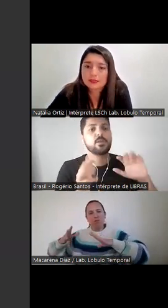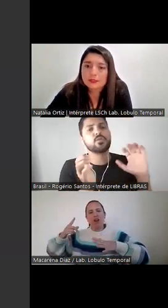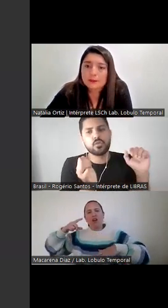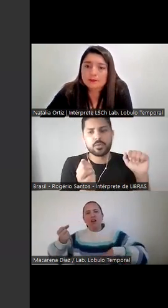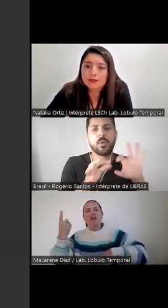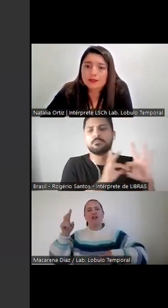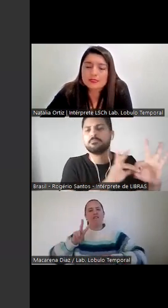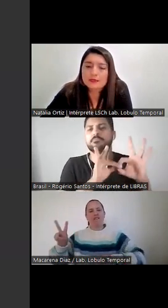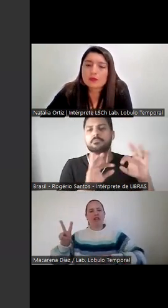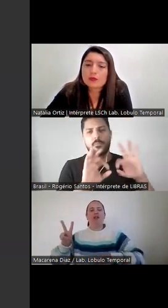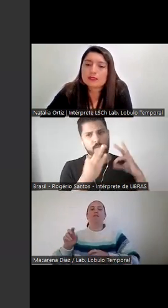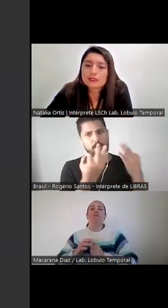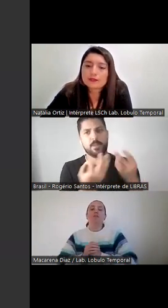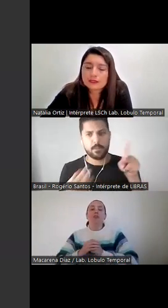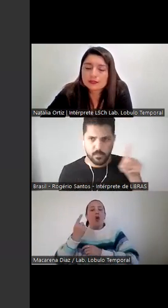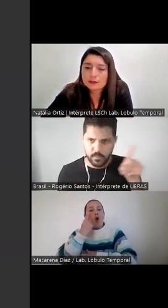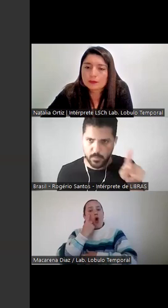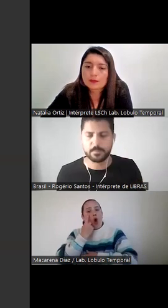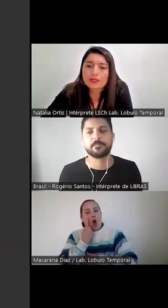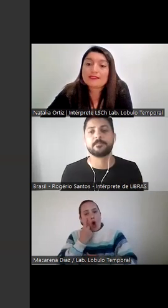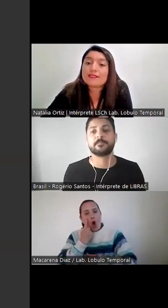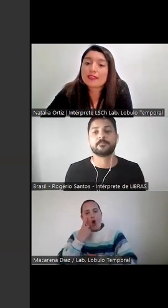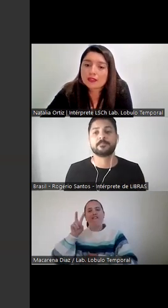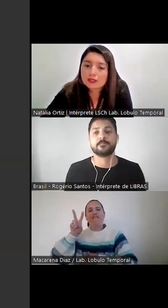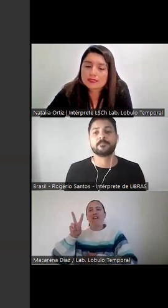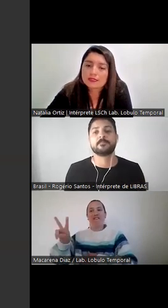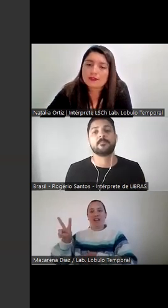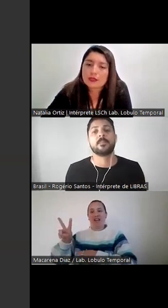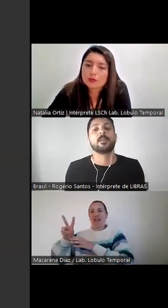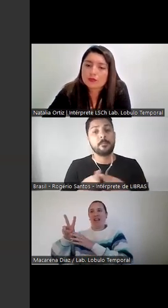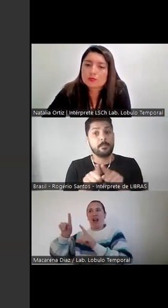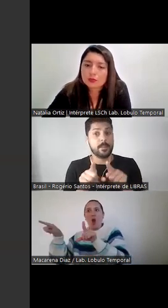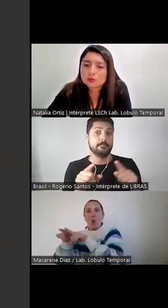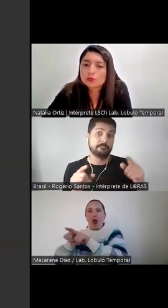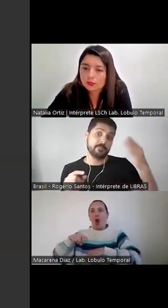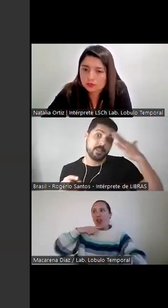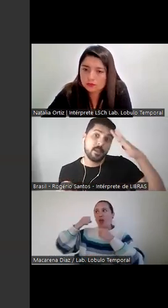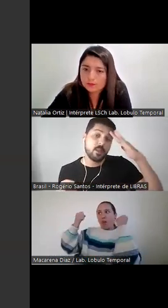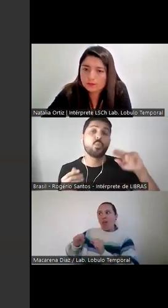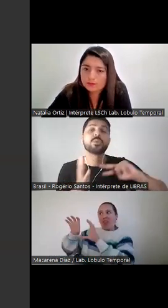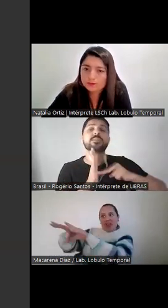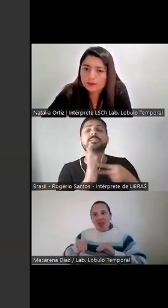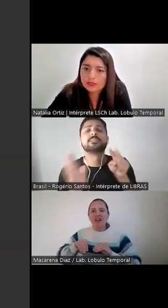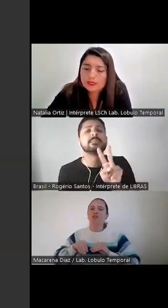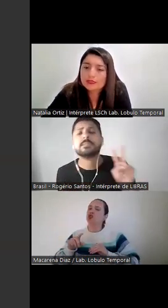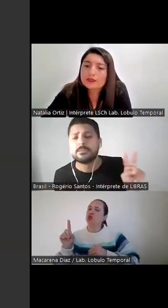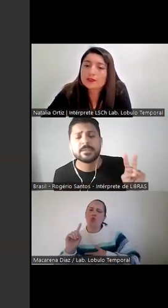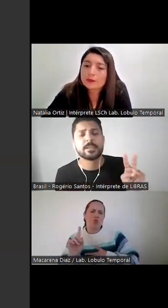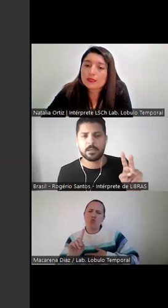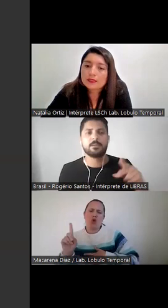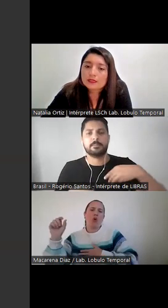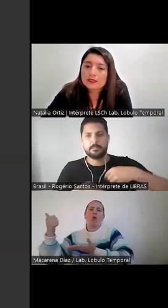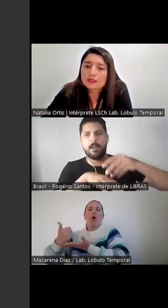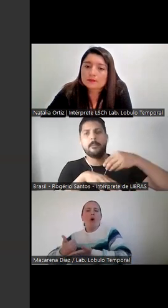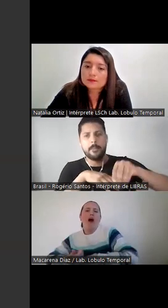¿sí? Hicimos este trabajo para poder entender lo que es el vernáculo visual junto a ellos. De esta